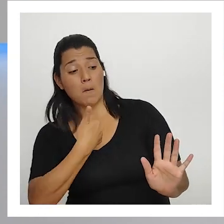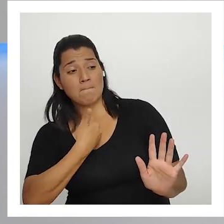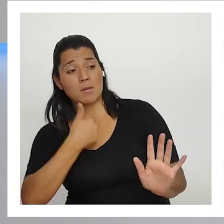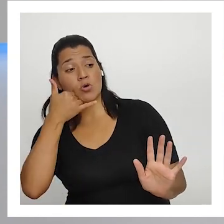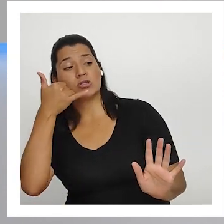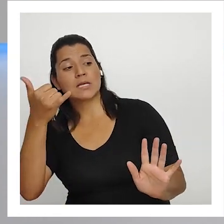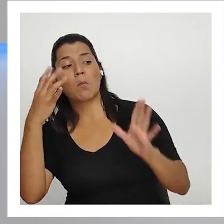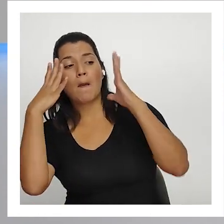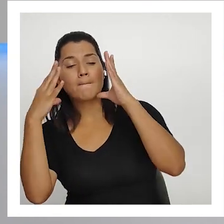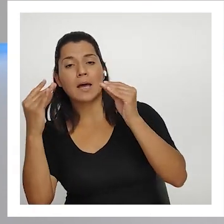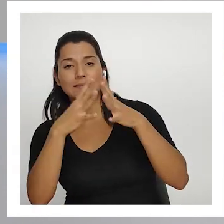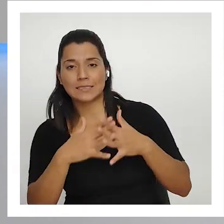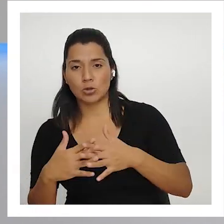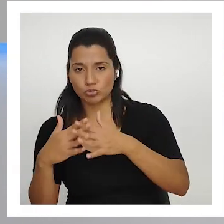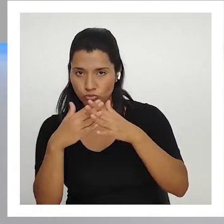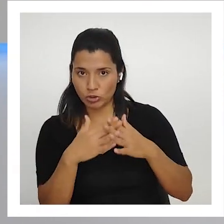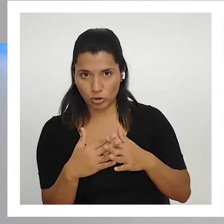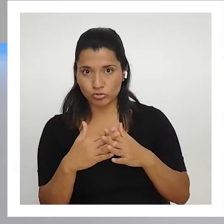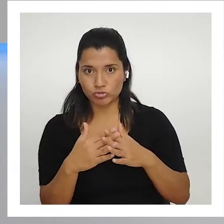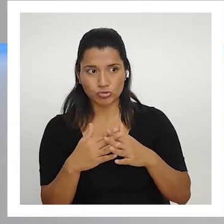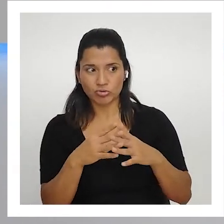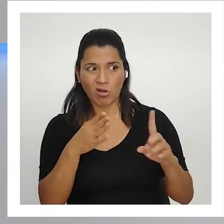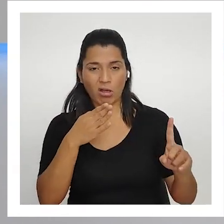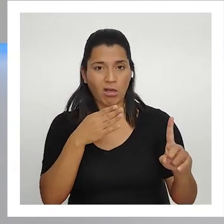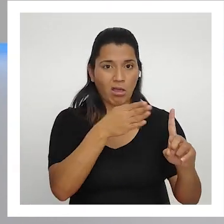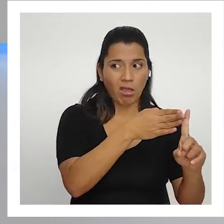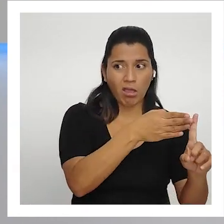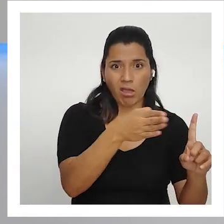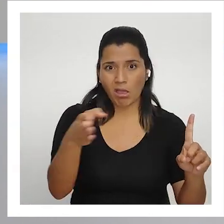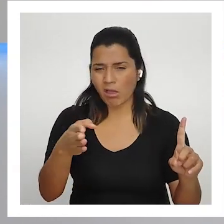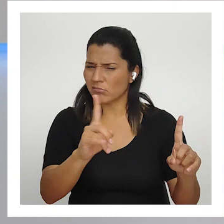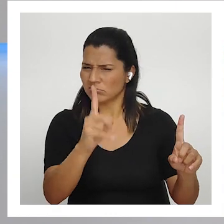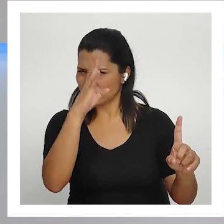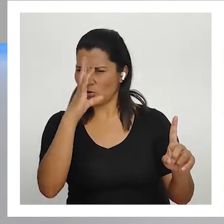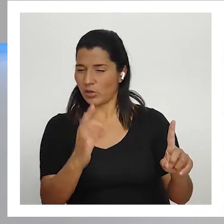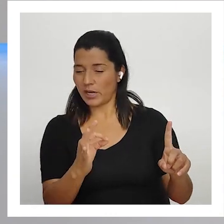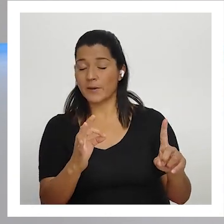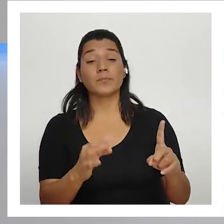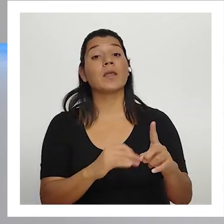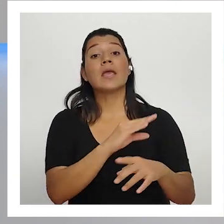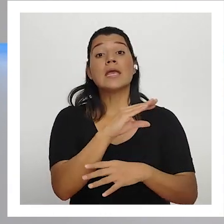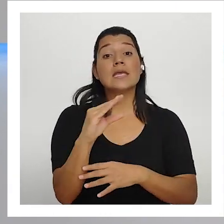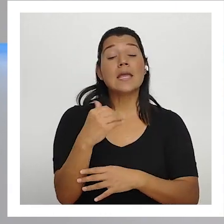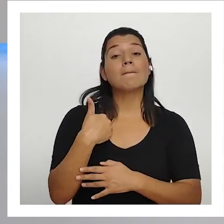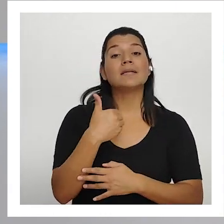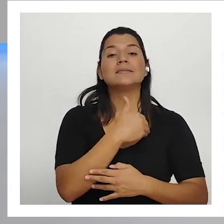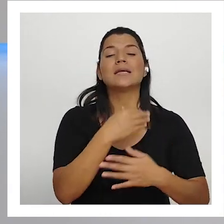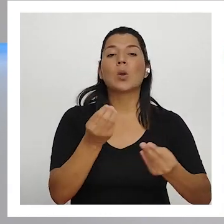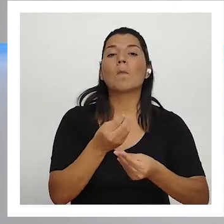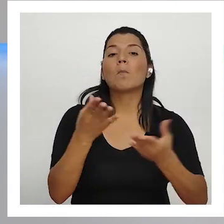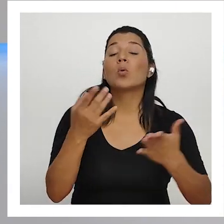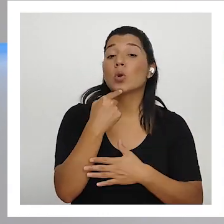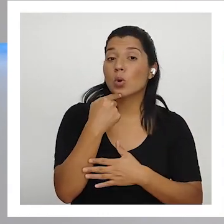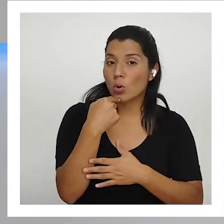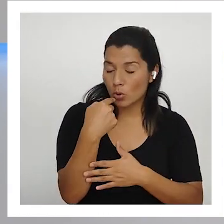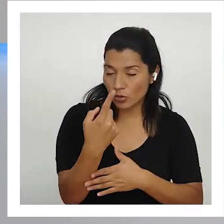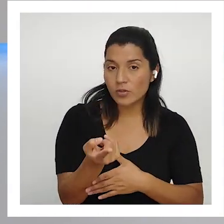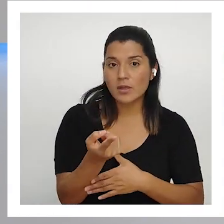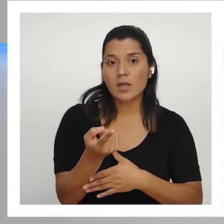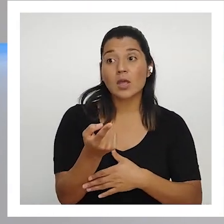entonces propiciar yo los contactos. Si esta persona me está indicando, por ejemplo, que hay algún pago que se hace necesario trabajarlo con la Embajada de Estados